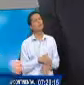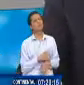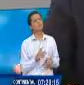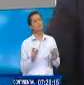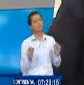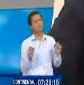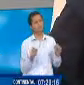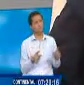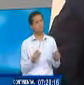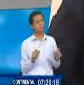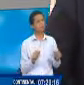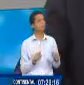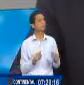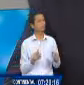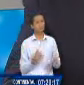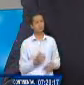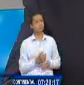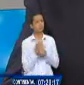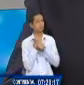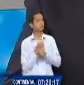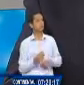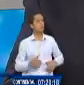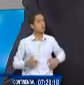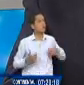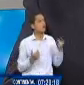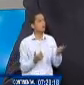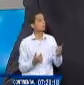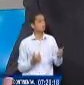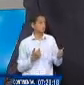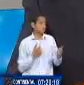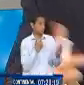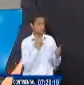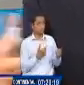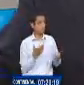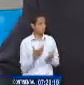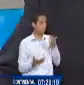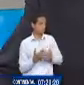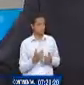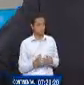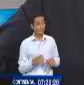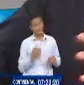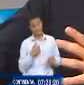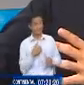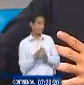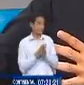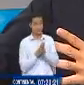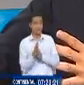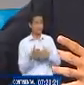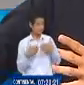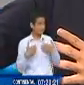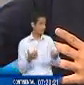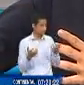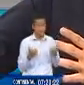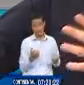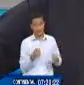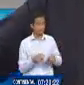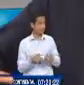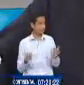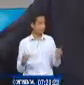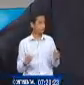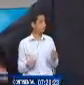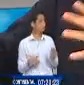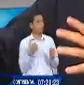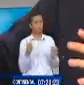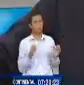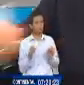cuáles son las reservas mineras que hay en el ecuador como para decir bueno hay una gran oportunidad para estas empresas extranjeras ya sean privadas